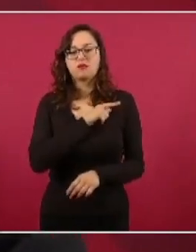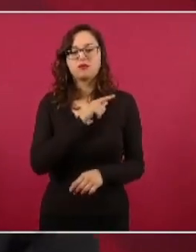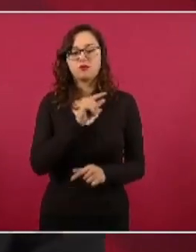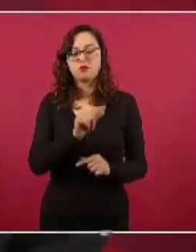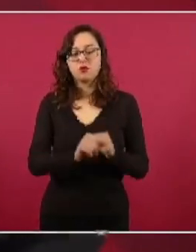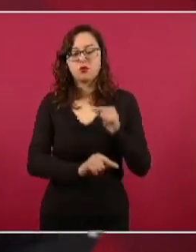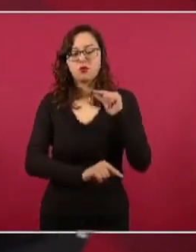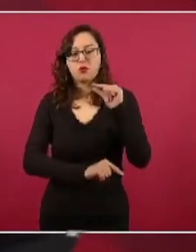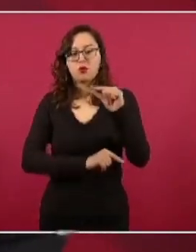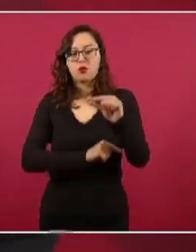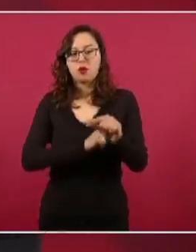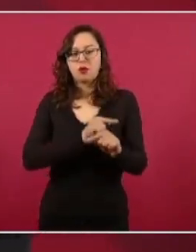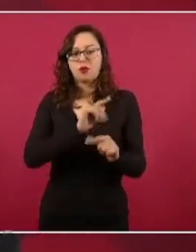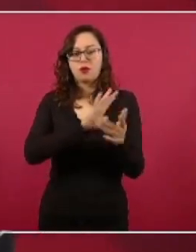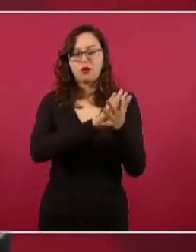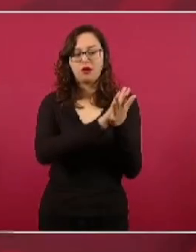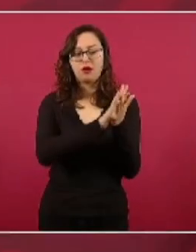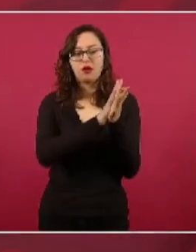suelta